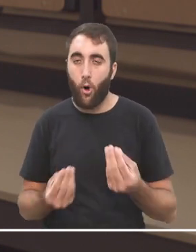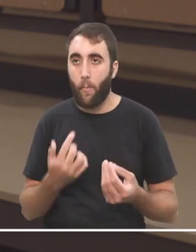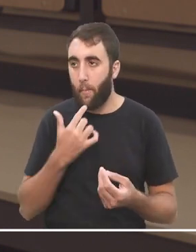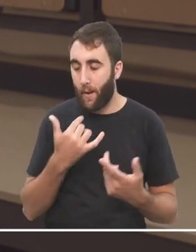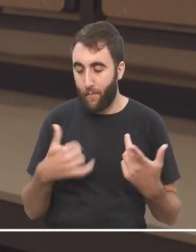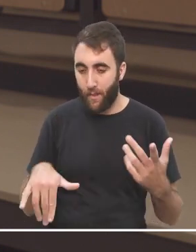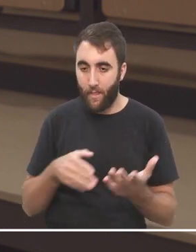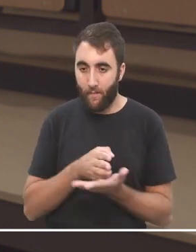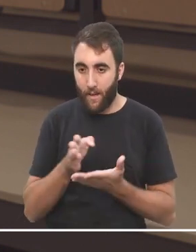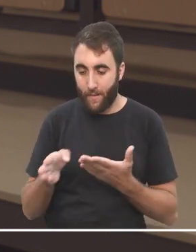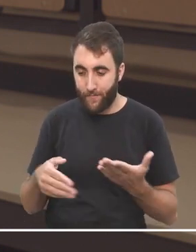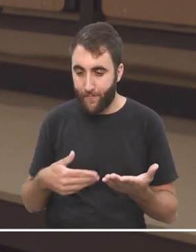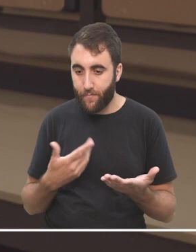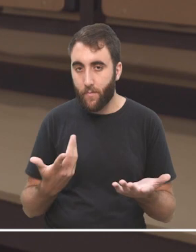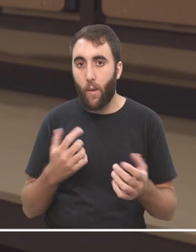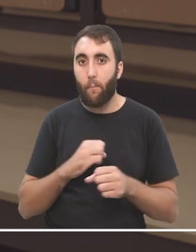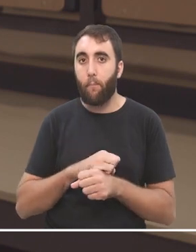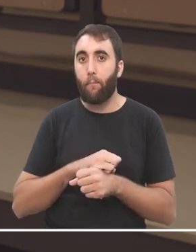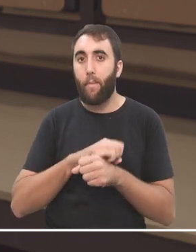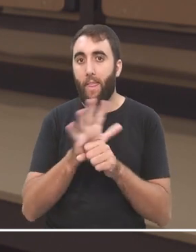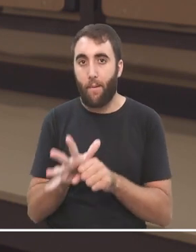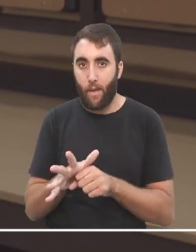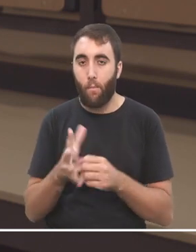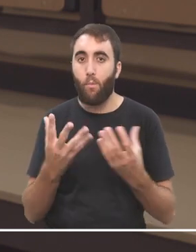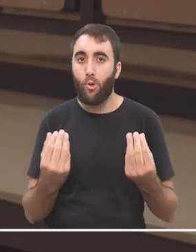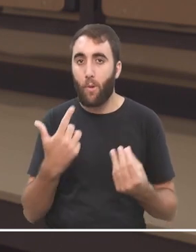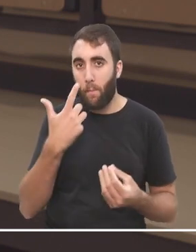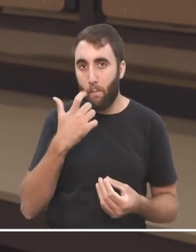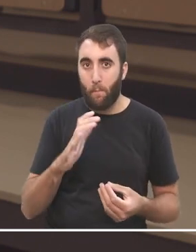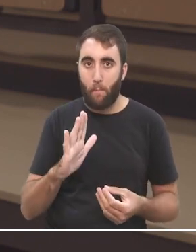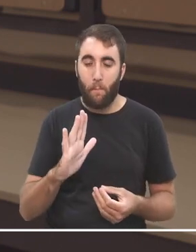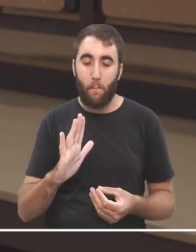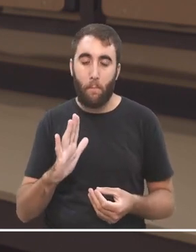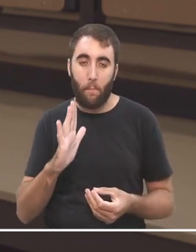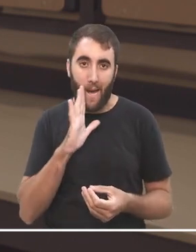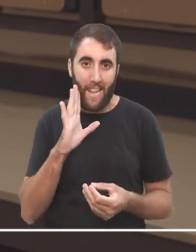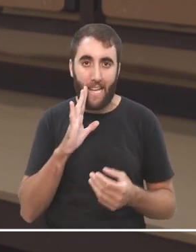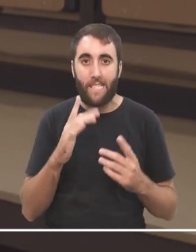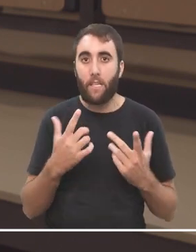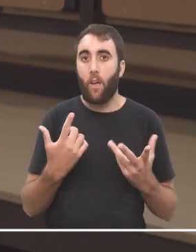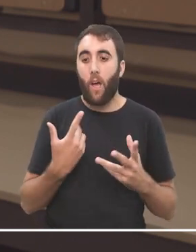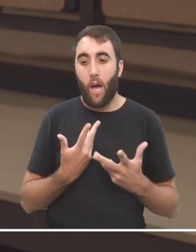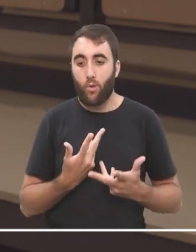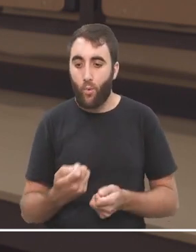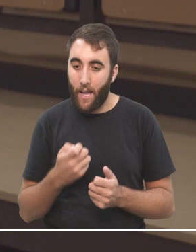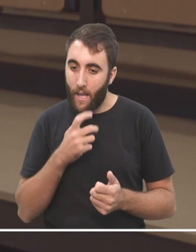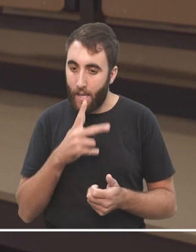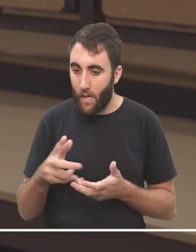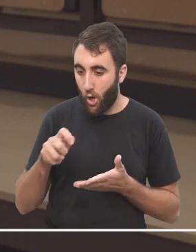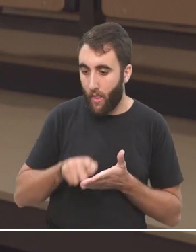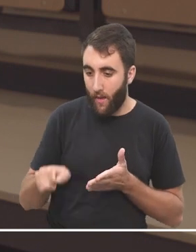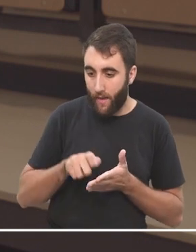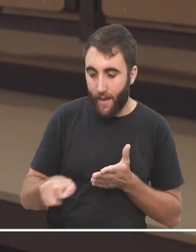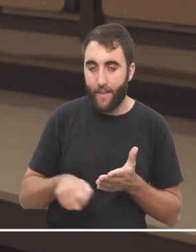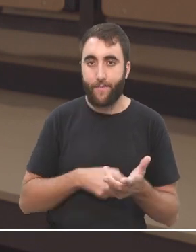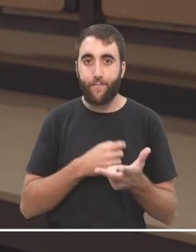ejemplo, cuando durante la pandemia muchos padres se vieron obligados a ayudar a sus hijos a hacer los deberes,